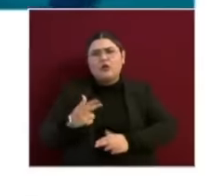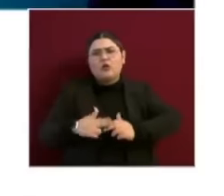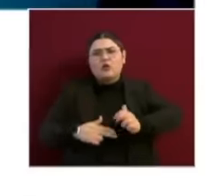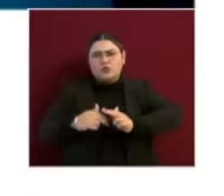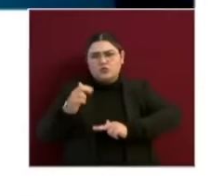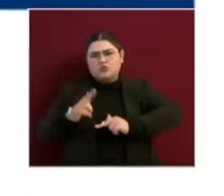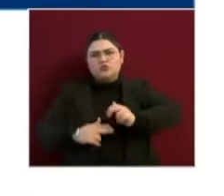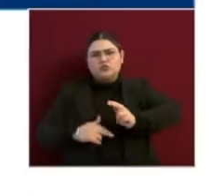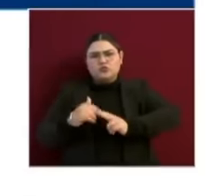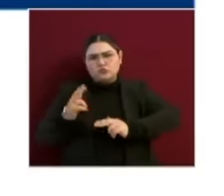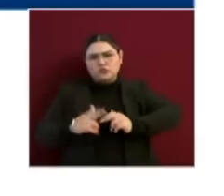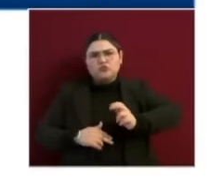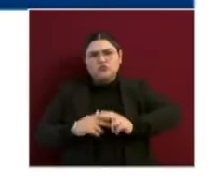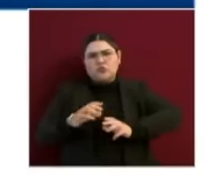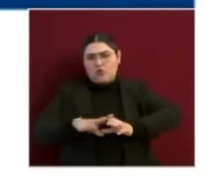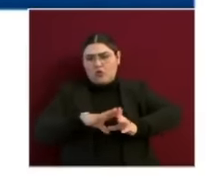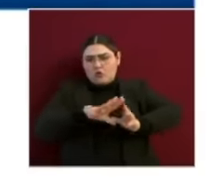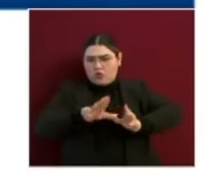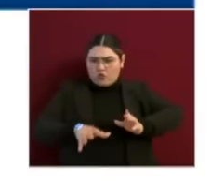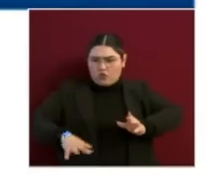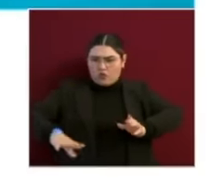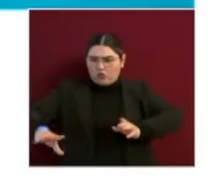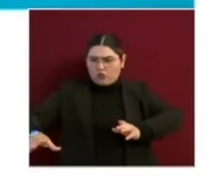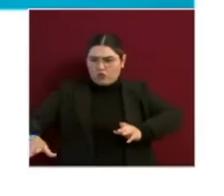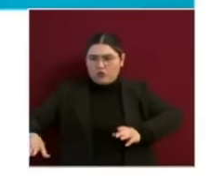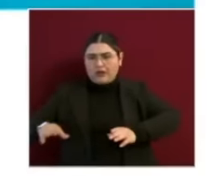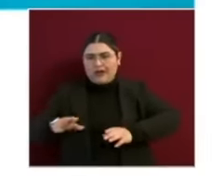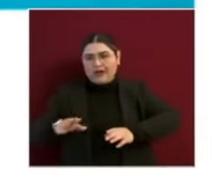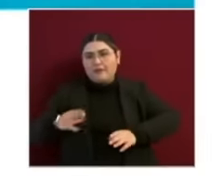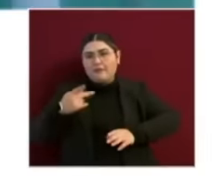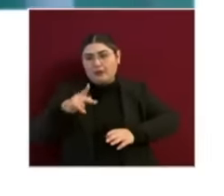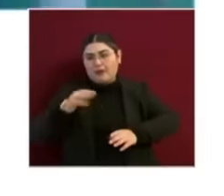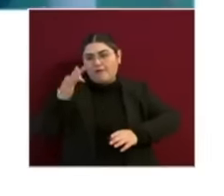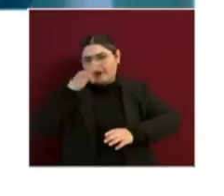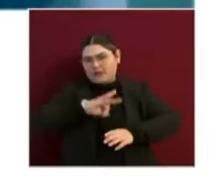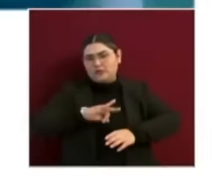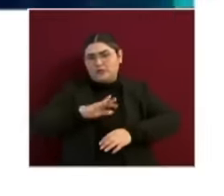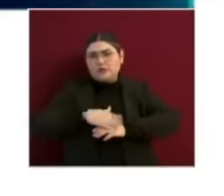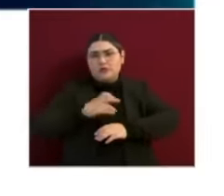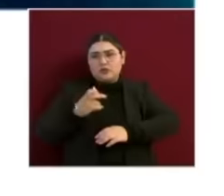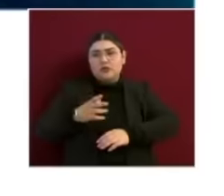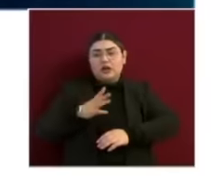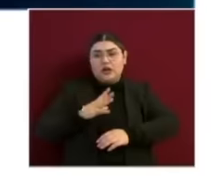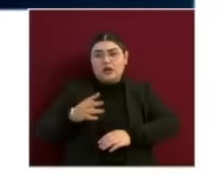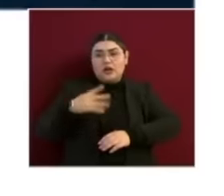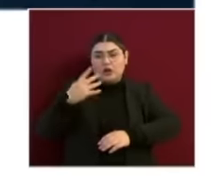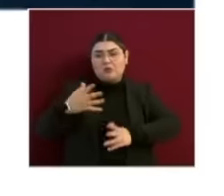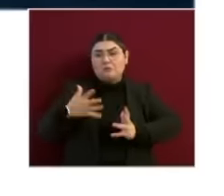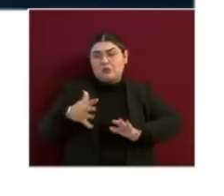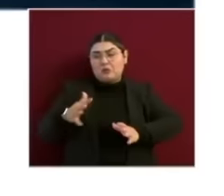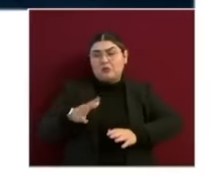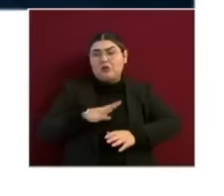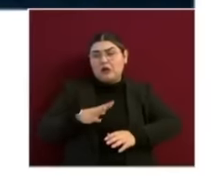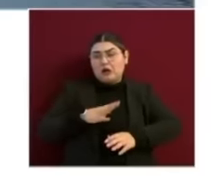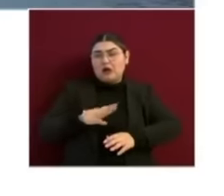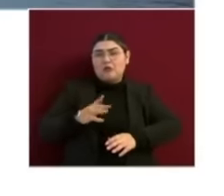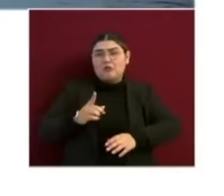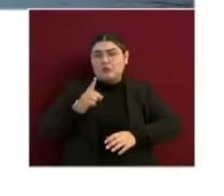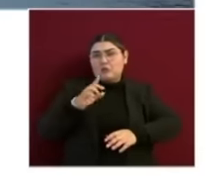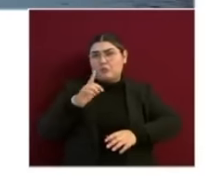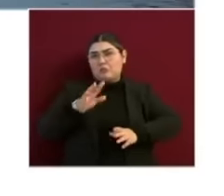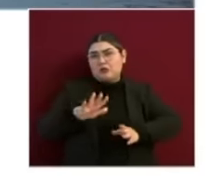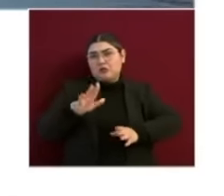arrecife artificial. 14. Va a ser prácticamente una